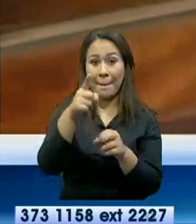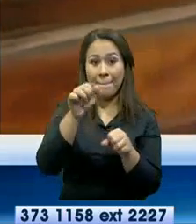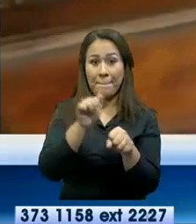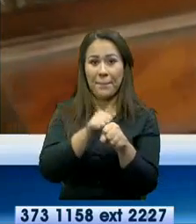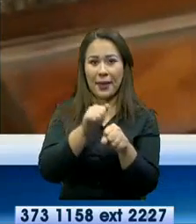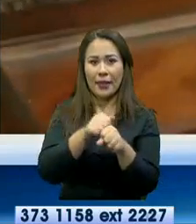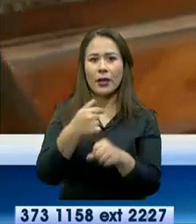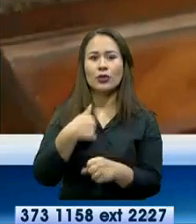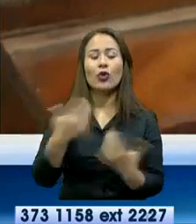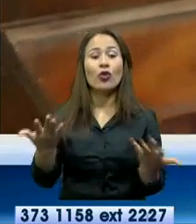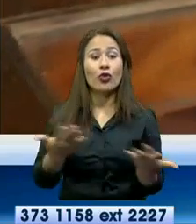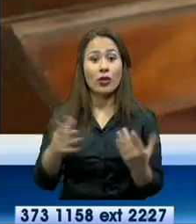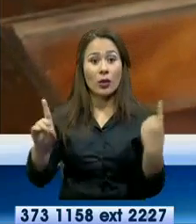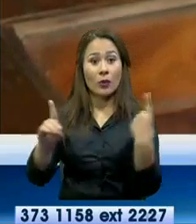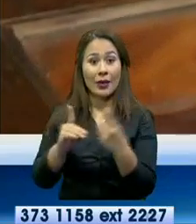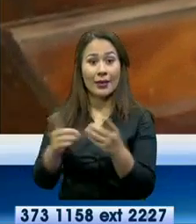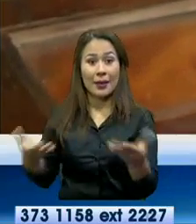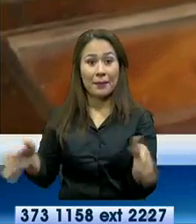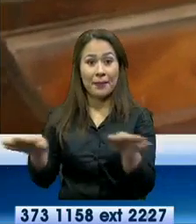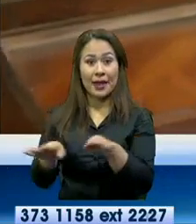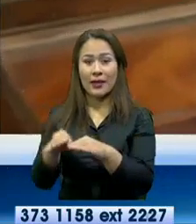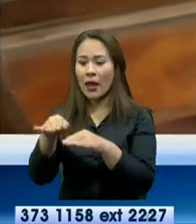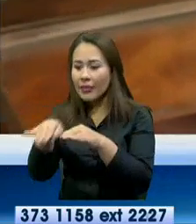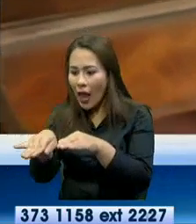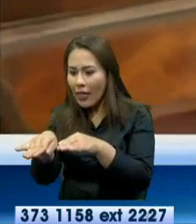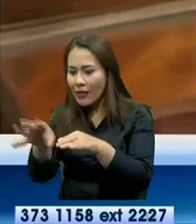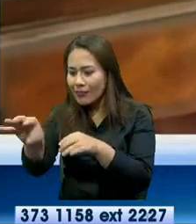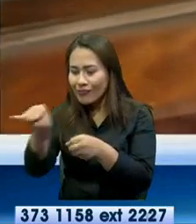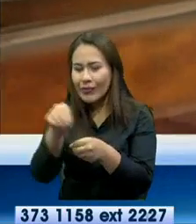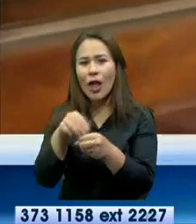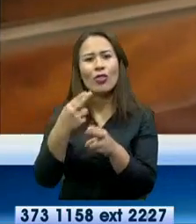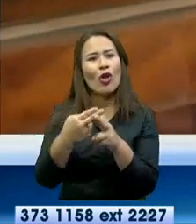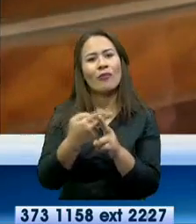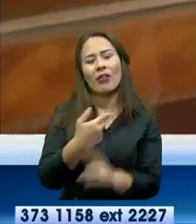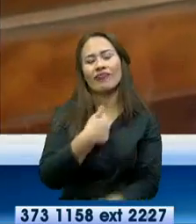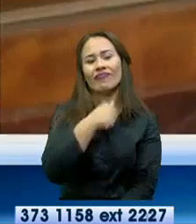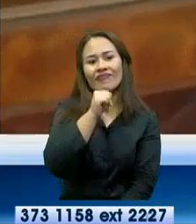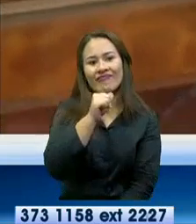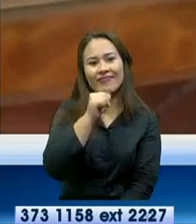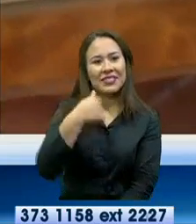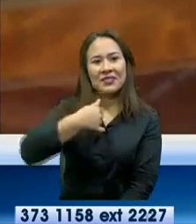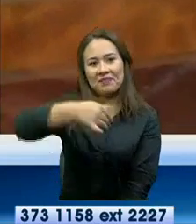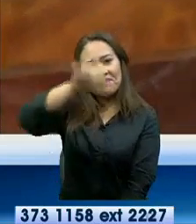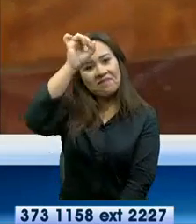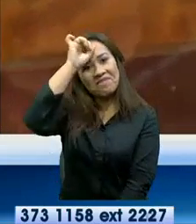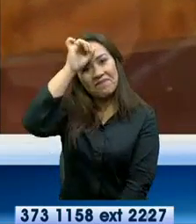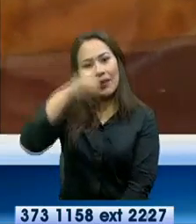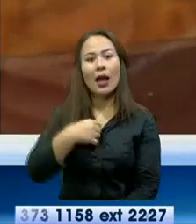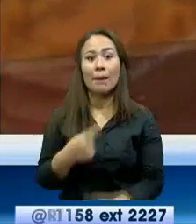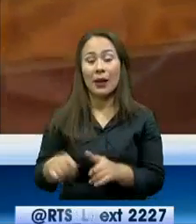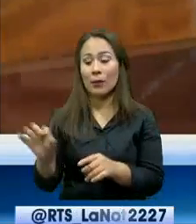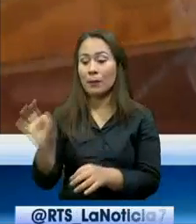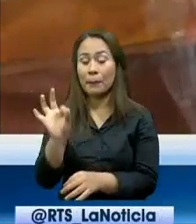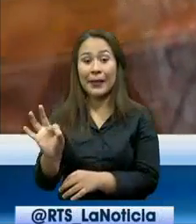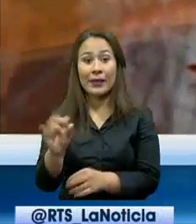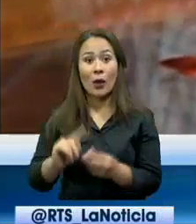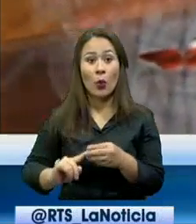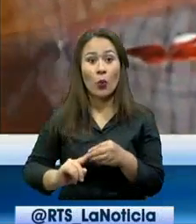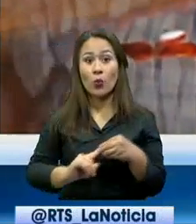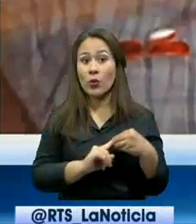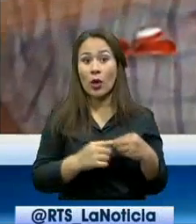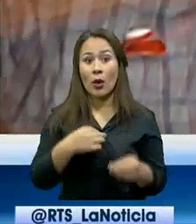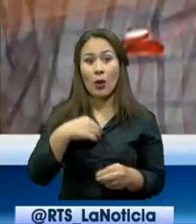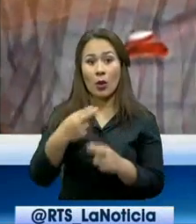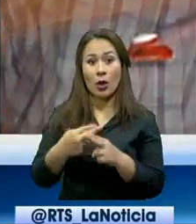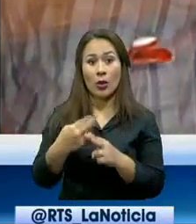piedra la encontré en la playa, en la entrada. Realmente el nombre todavía No lo sé, pero como son piedras únicas, le bauticé con mi nombre,